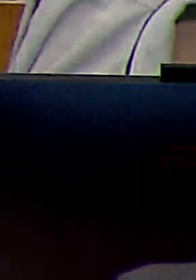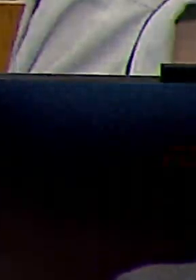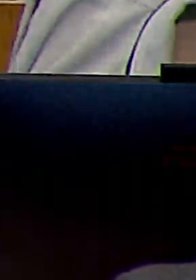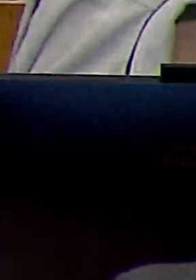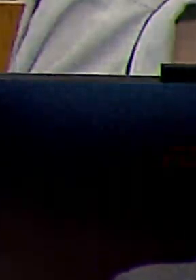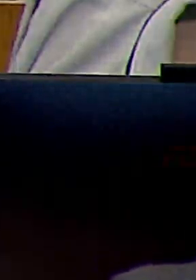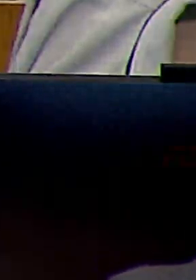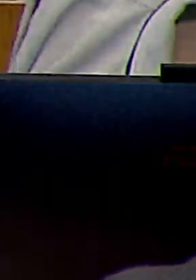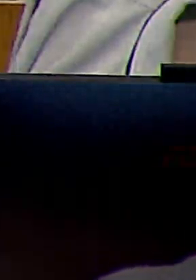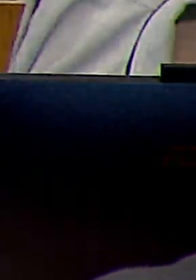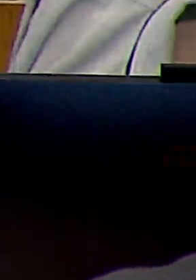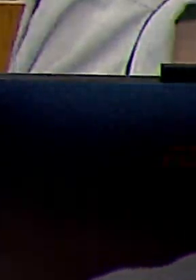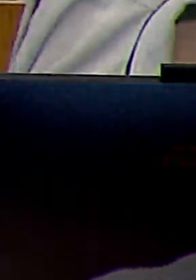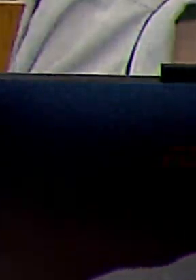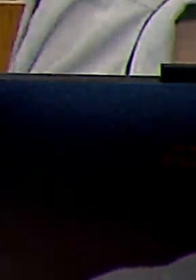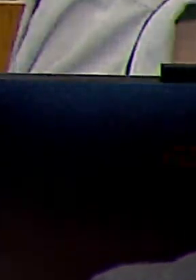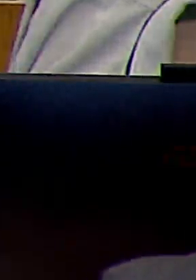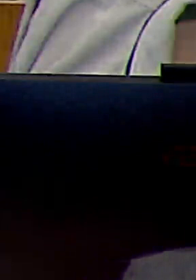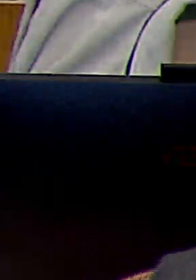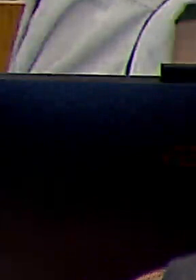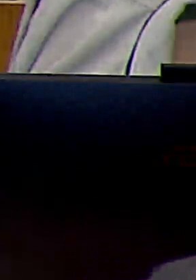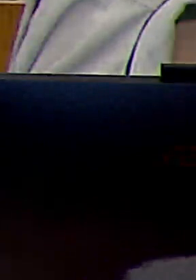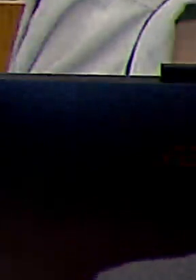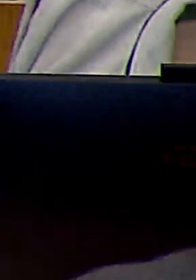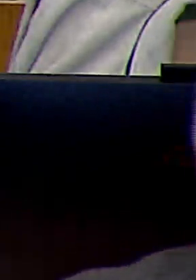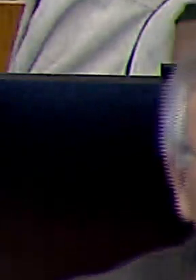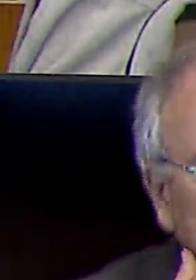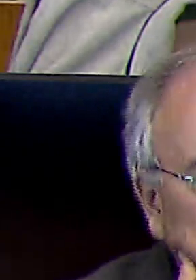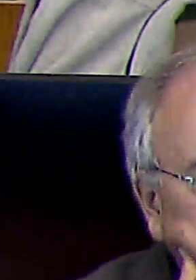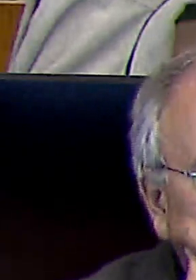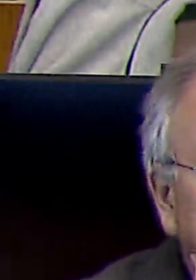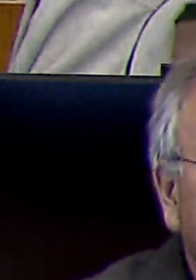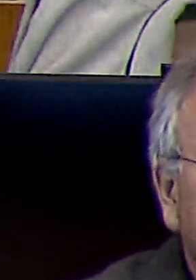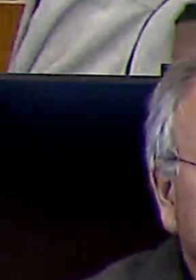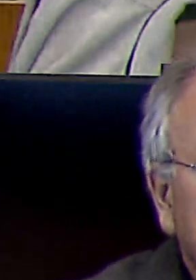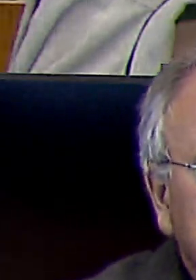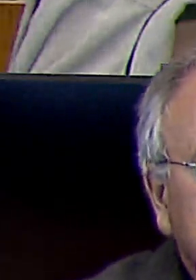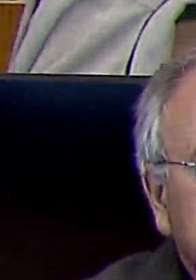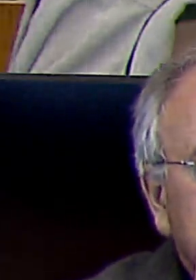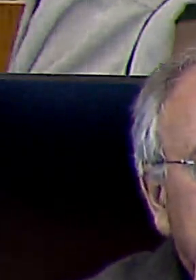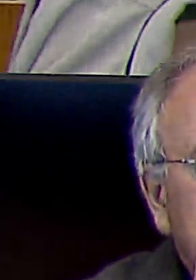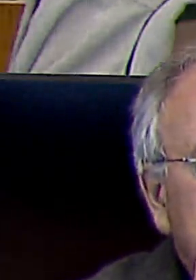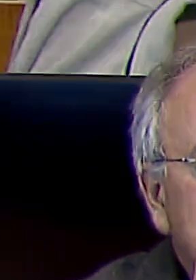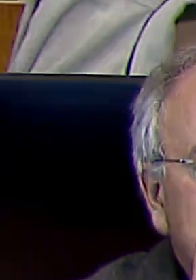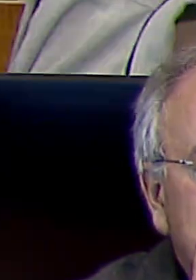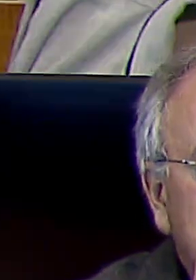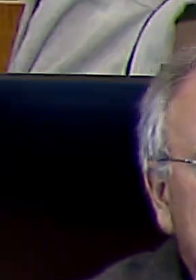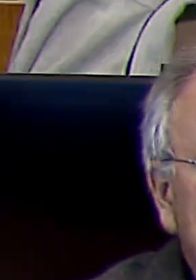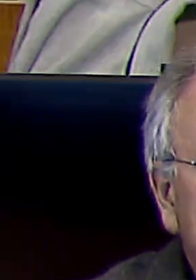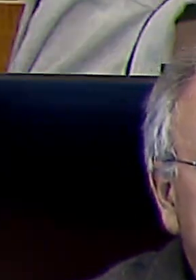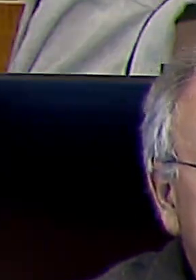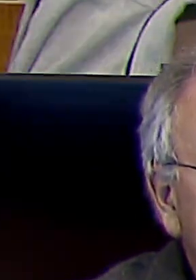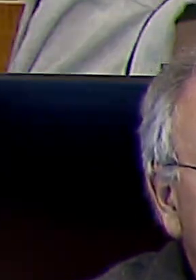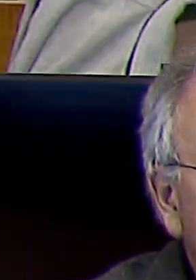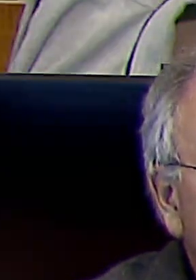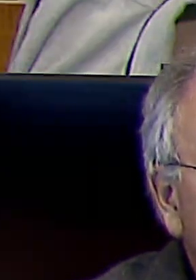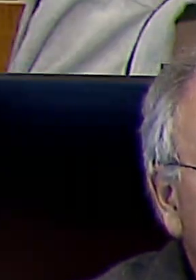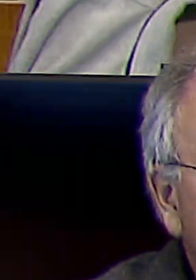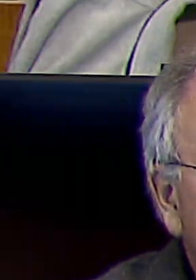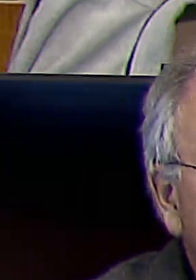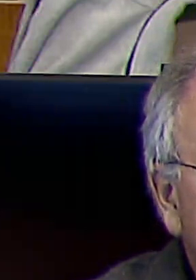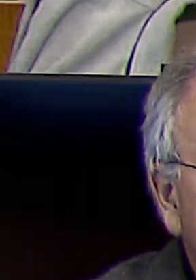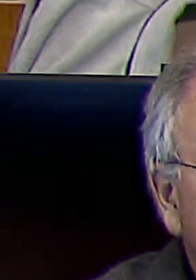Gracias, presidente. Se ha señalado el valor que tiene esta discusión pública para el derecho